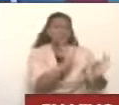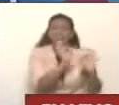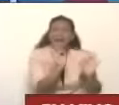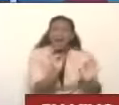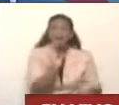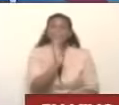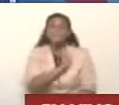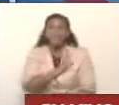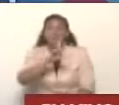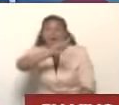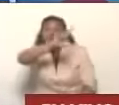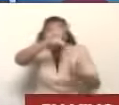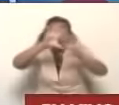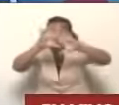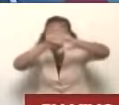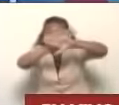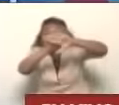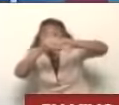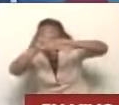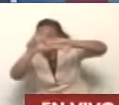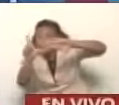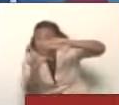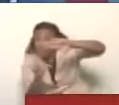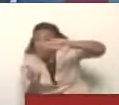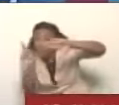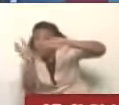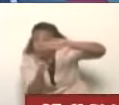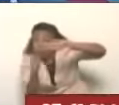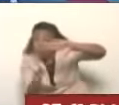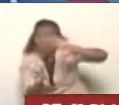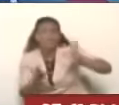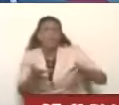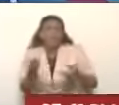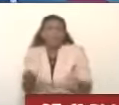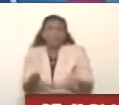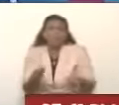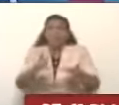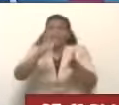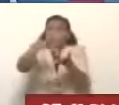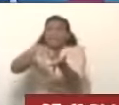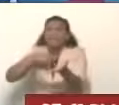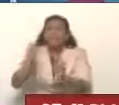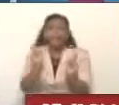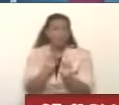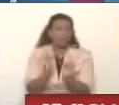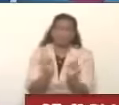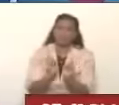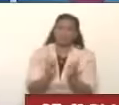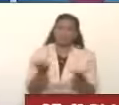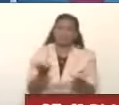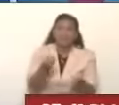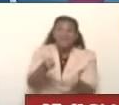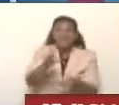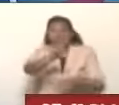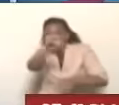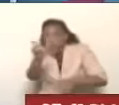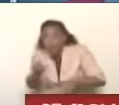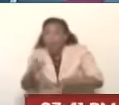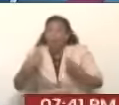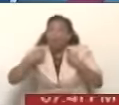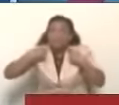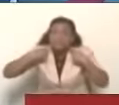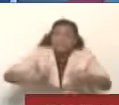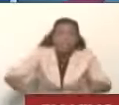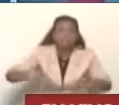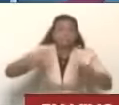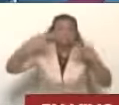Esa tierra no es que nosotros se lo despojamos o se lo pretendemos despojar a nadie, ¿no? Esa tierra costó,